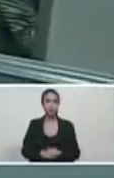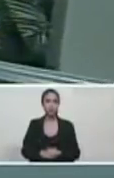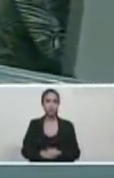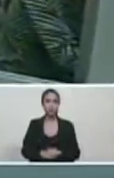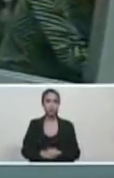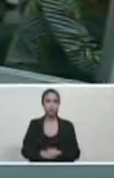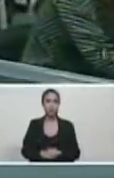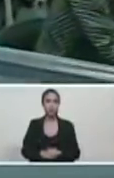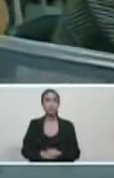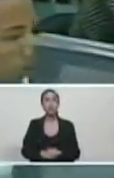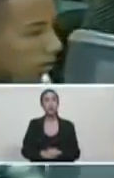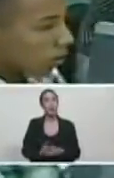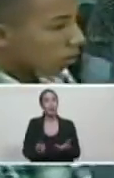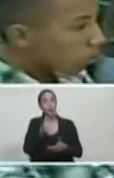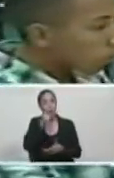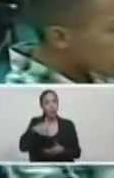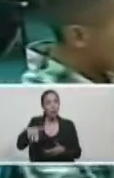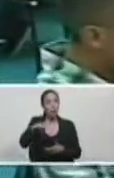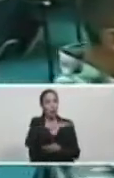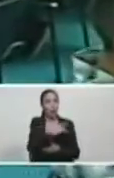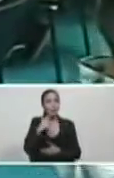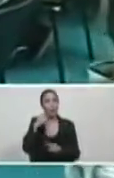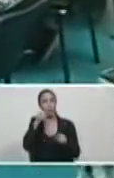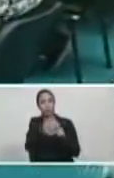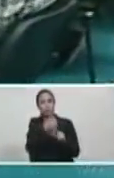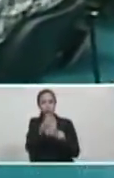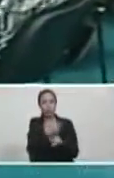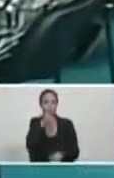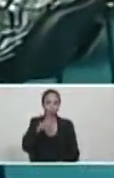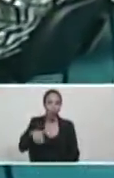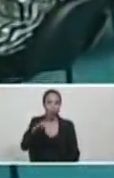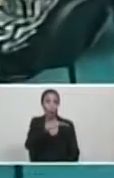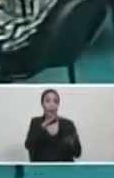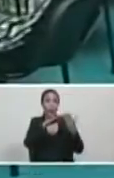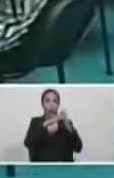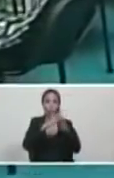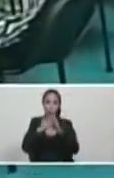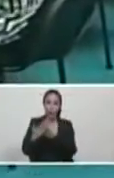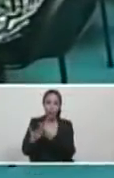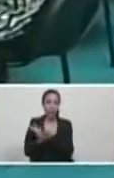Por eso, en nombre del pueblo vigense, en nombre de las comunas y